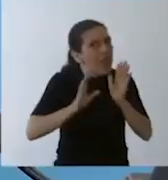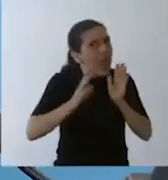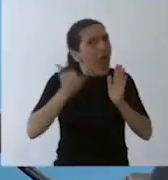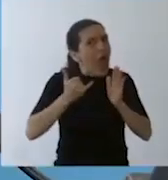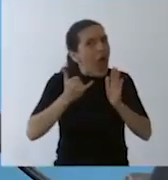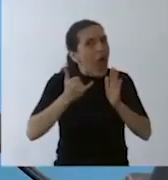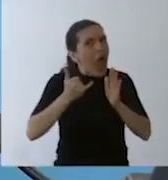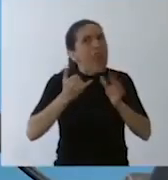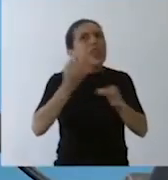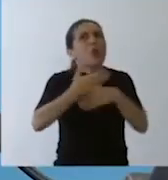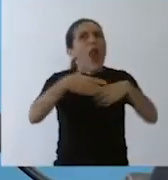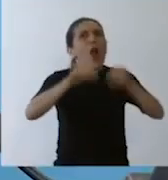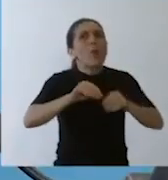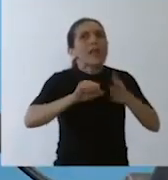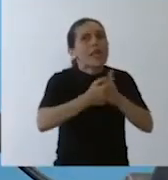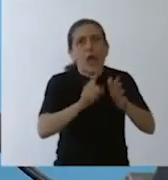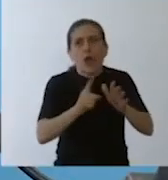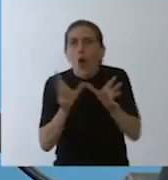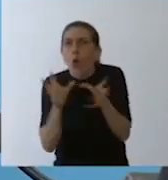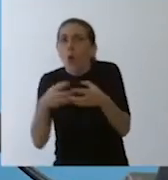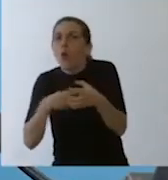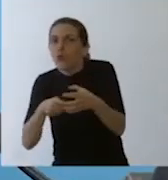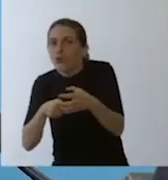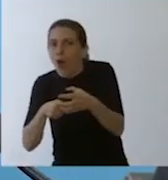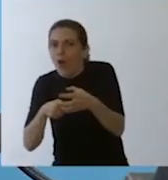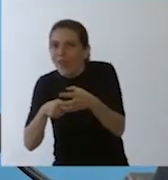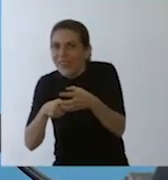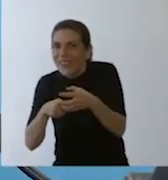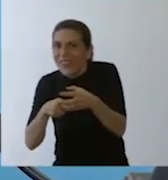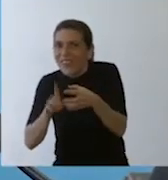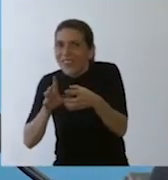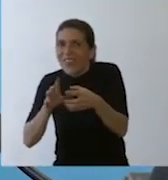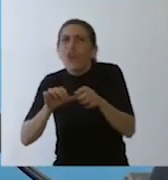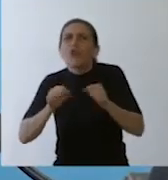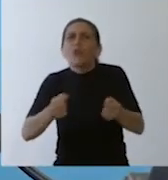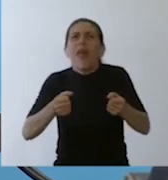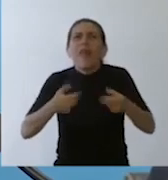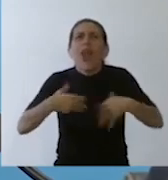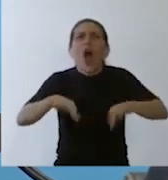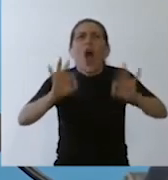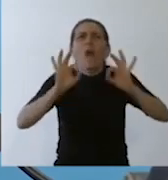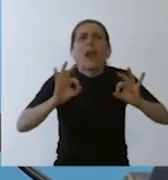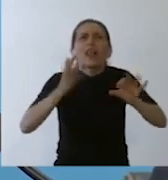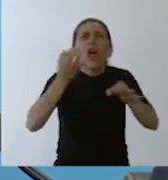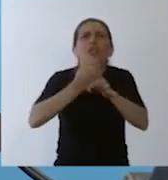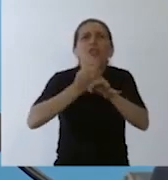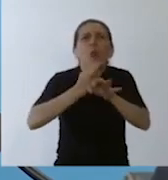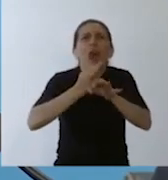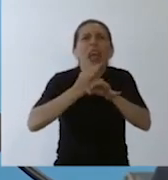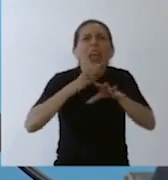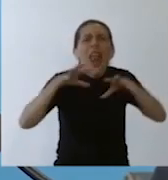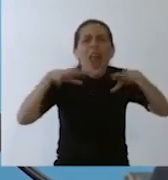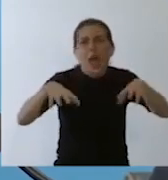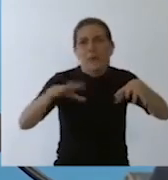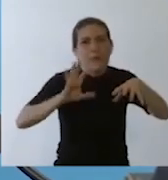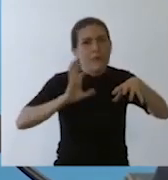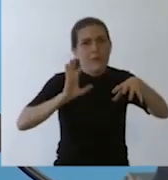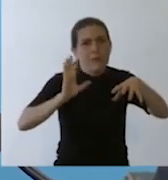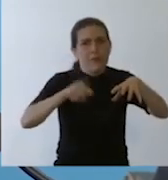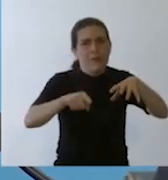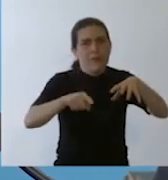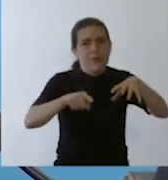sin necesidad de cerrar en suspender todas las actividades educativas a